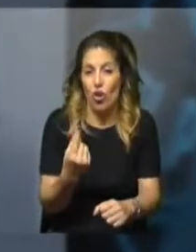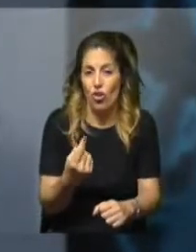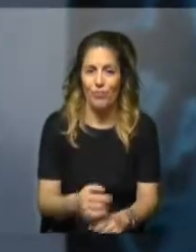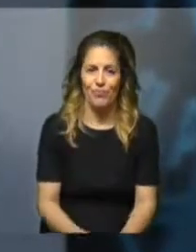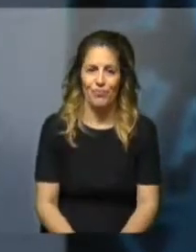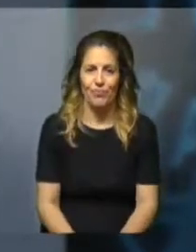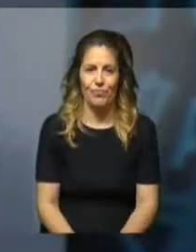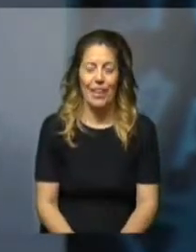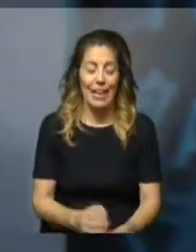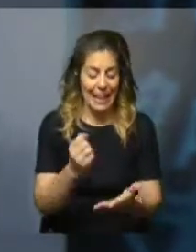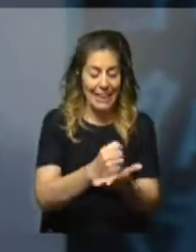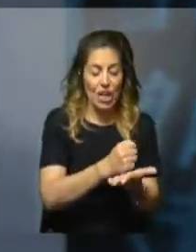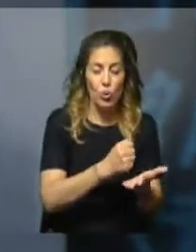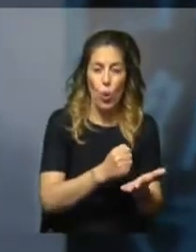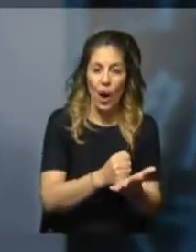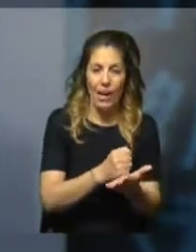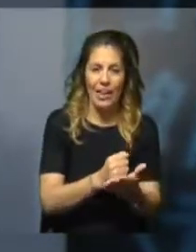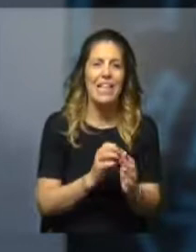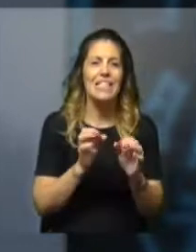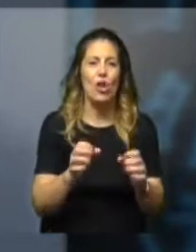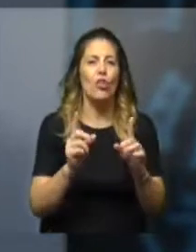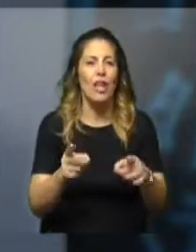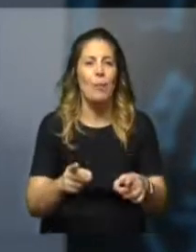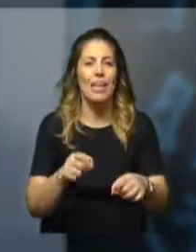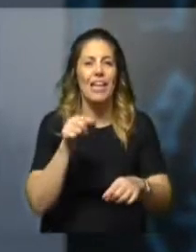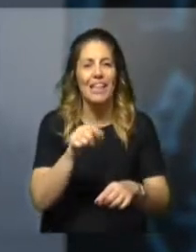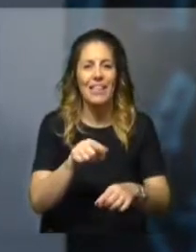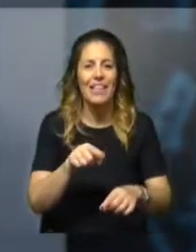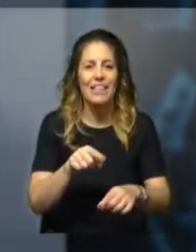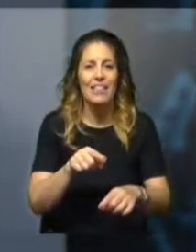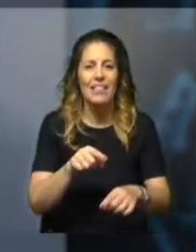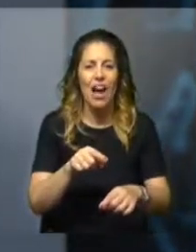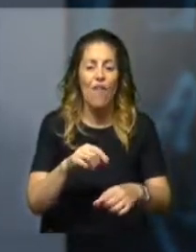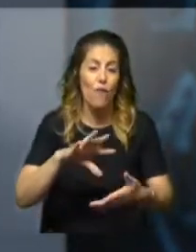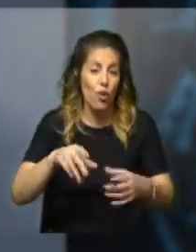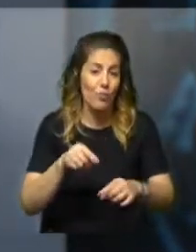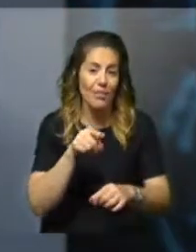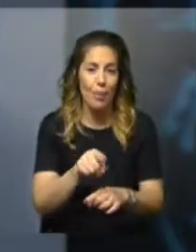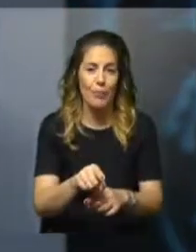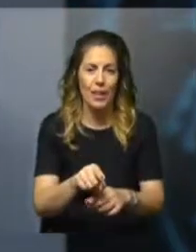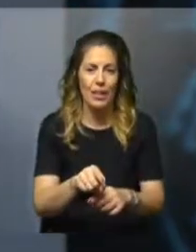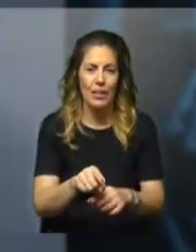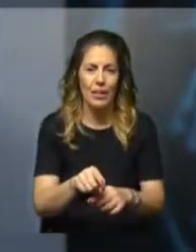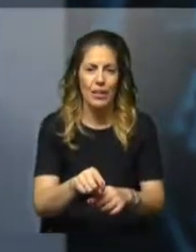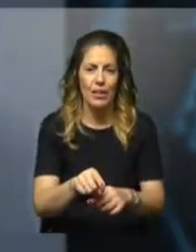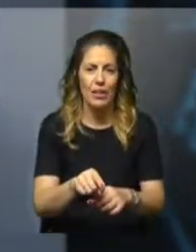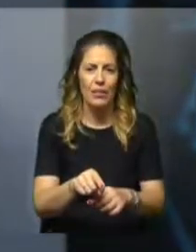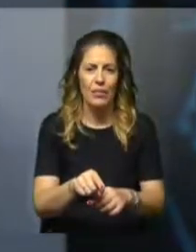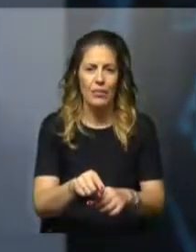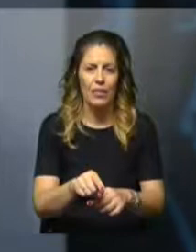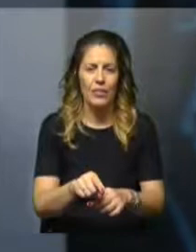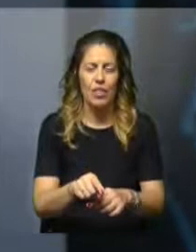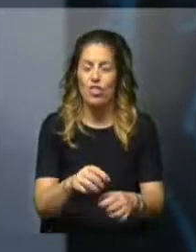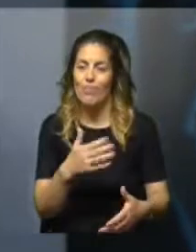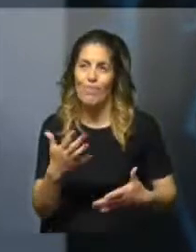y el tatuaje llegó un poco también en esa en esa en este de esa manera como este o sea